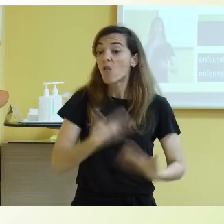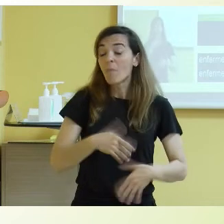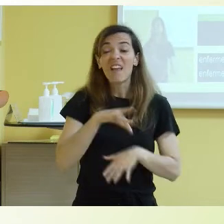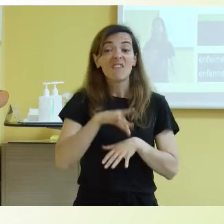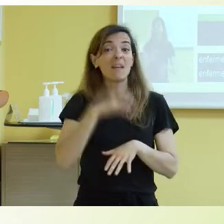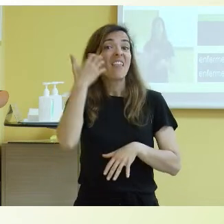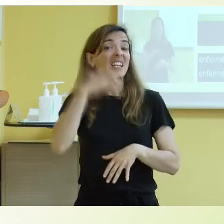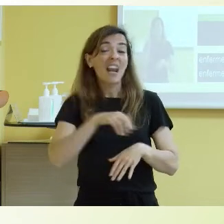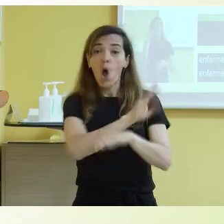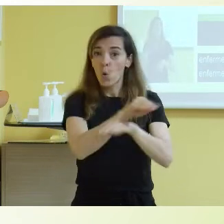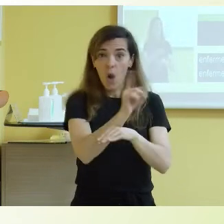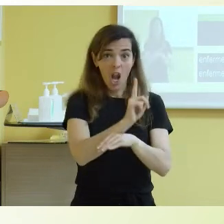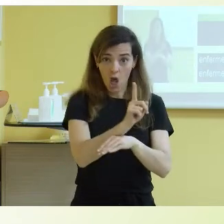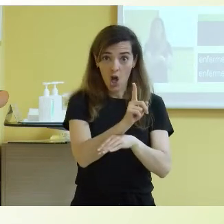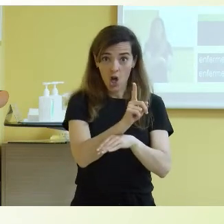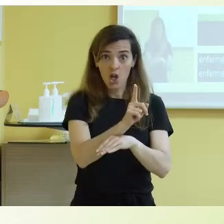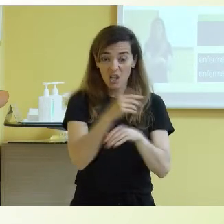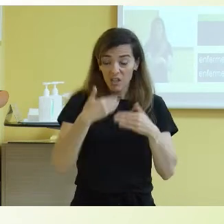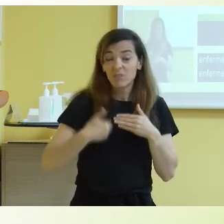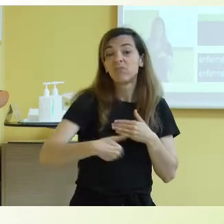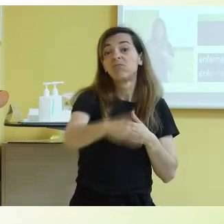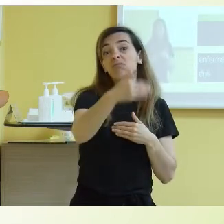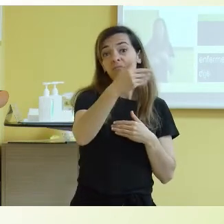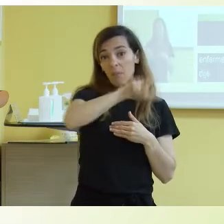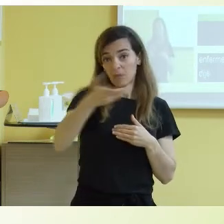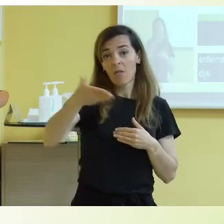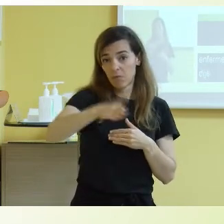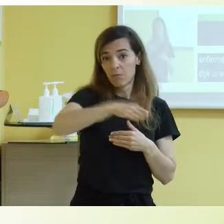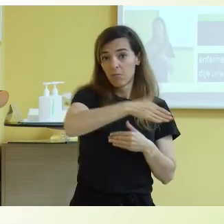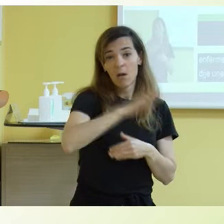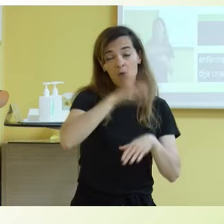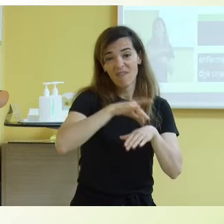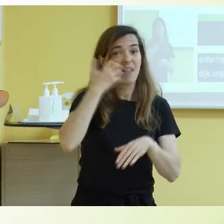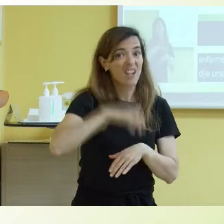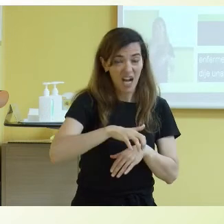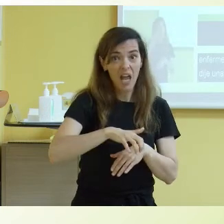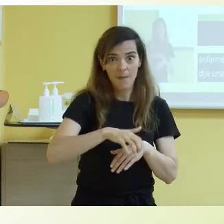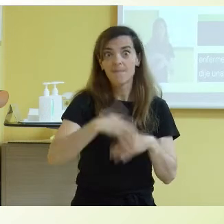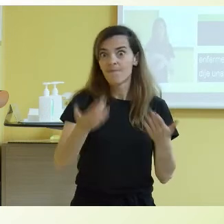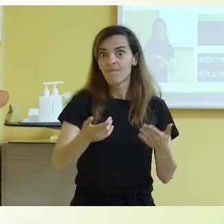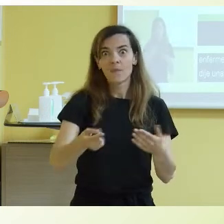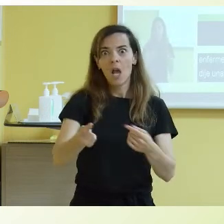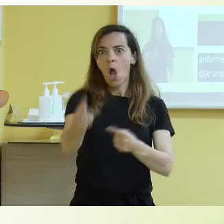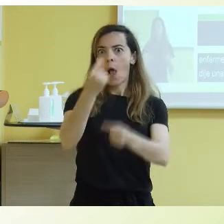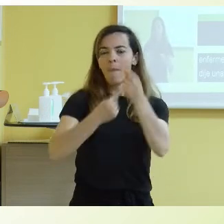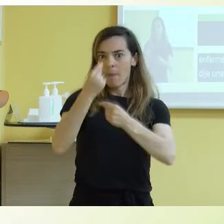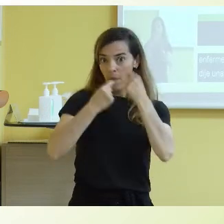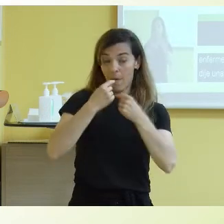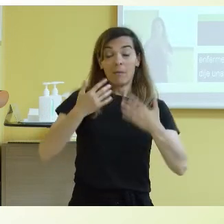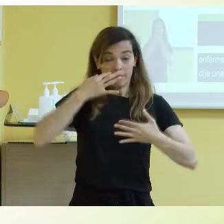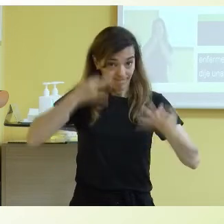no las vamos a curar y se van a seguir muriendo caso de enfermedades raras. Aquello me llevó todo tipo de apellidos, pero era la